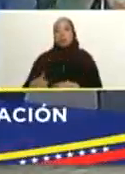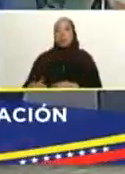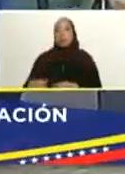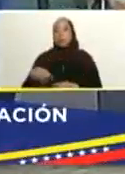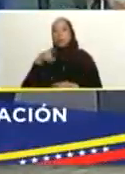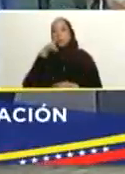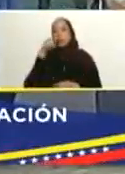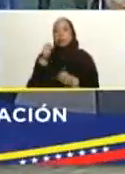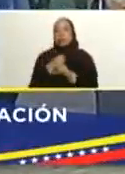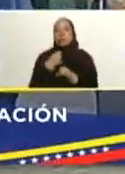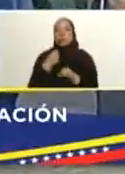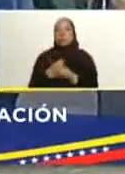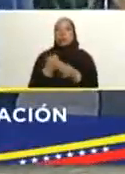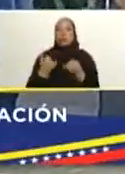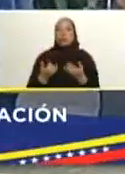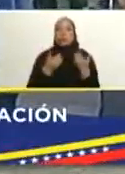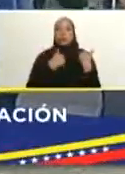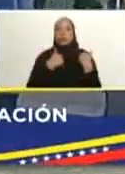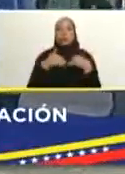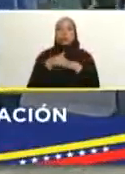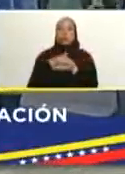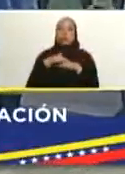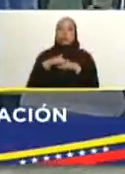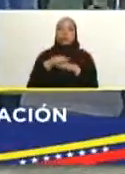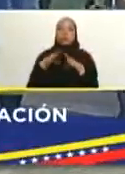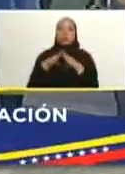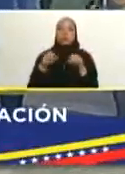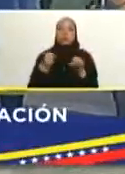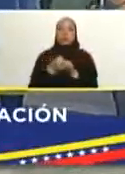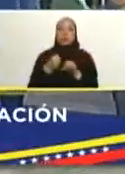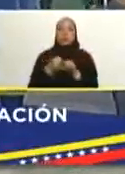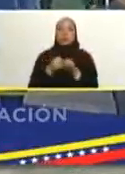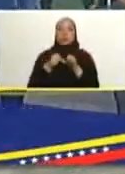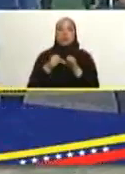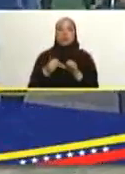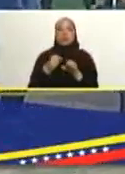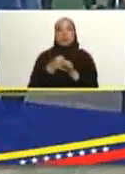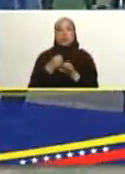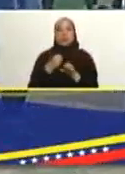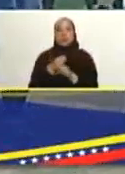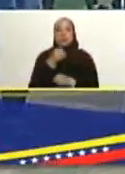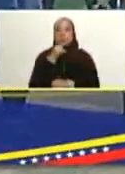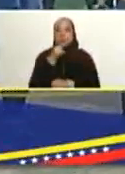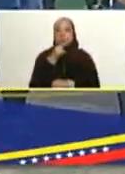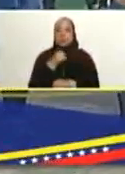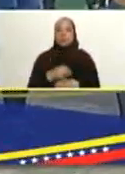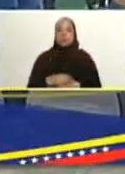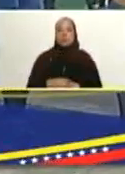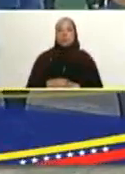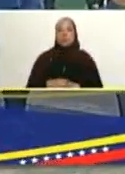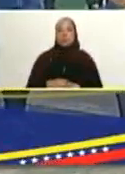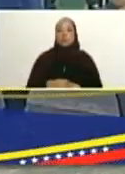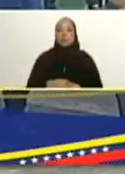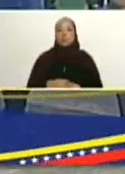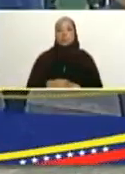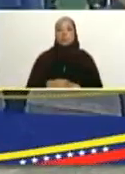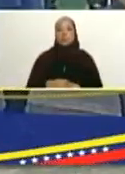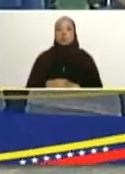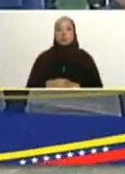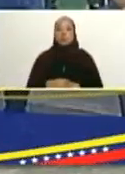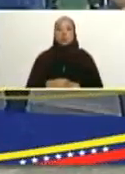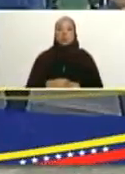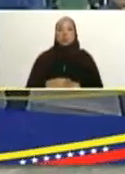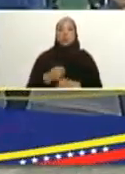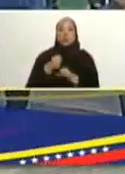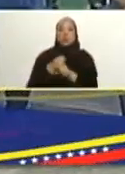a la vicepresidenta, a nuestra ministra, a todo ese gabinete que lo acompaña, presidente. Hoy hay alegría y entusiasmo en el pueblo de Guarenas. ¿Y cómo no va a